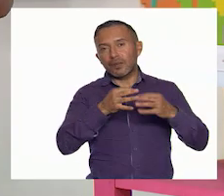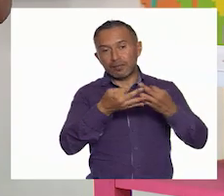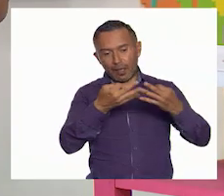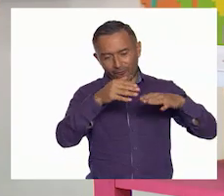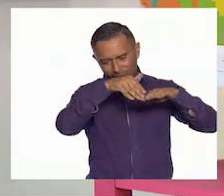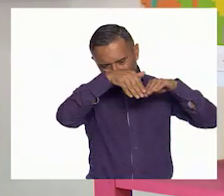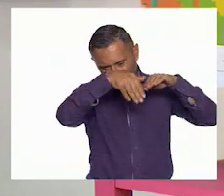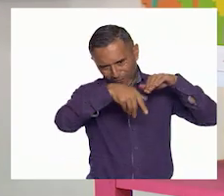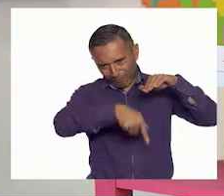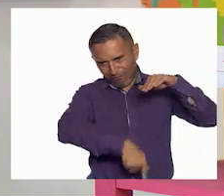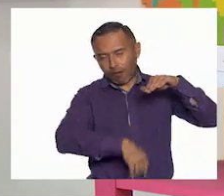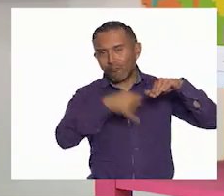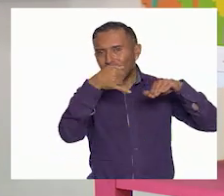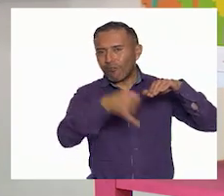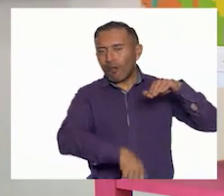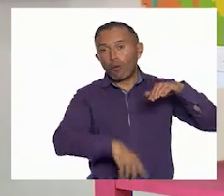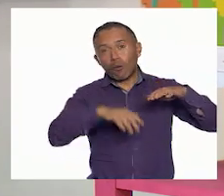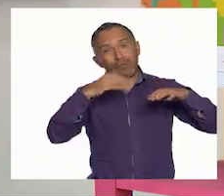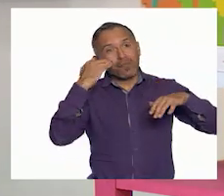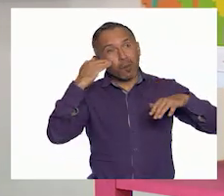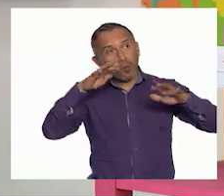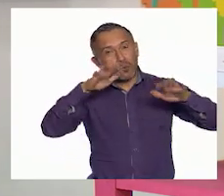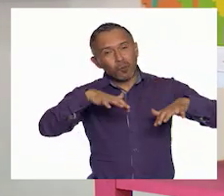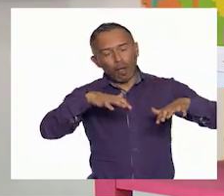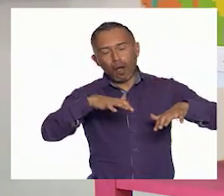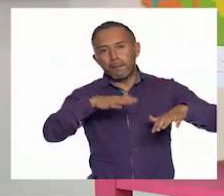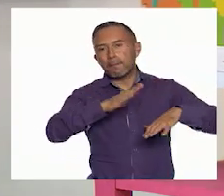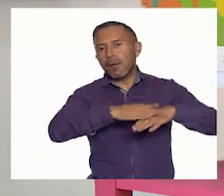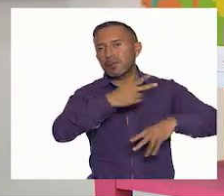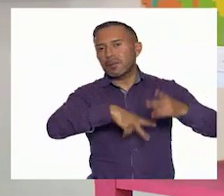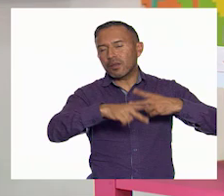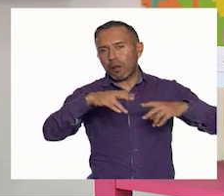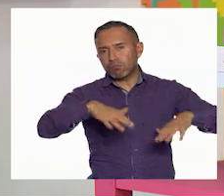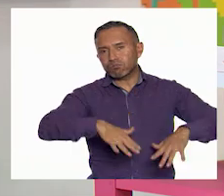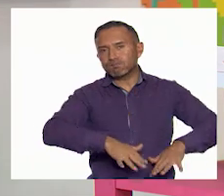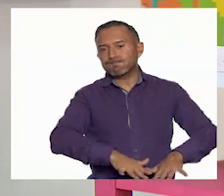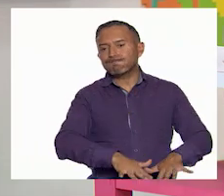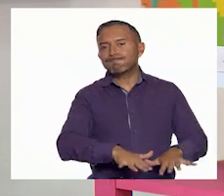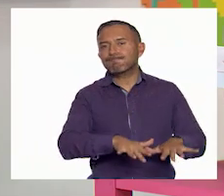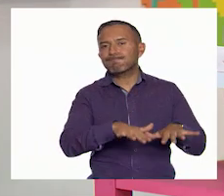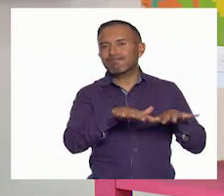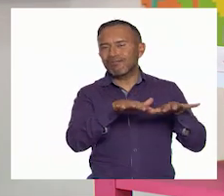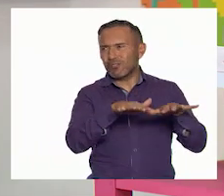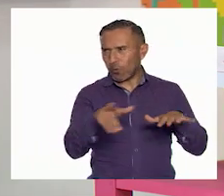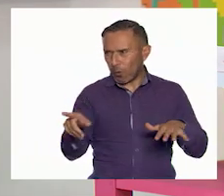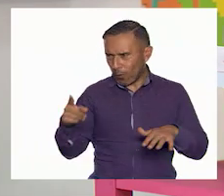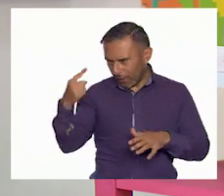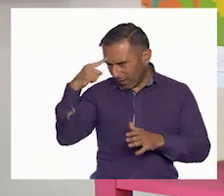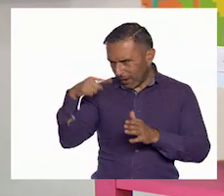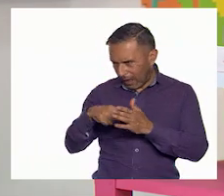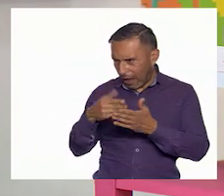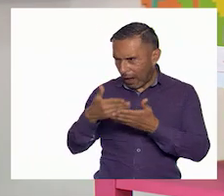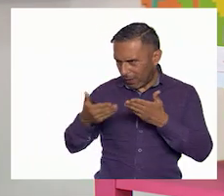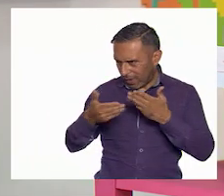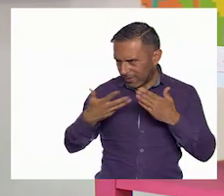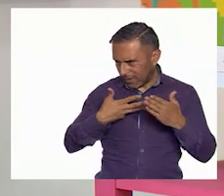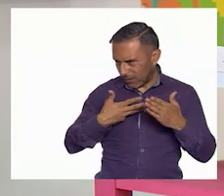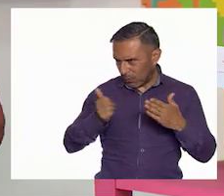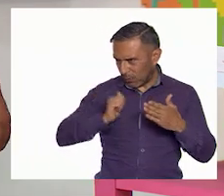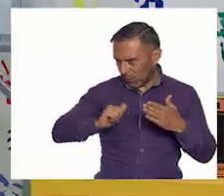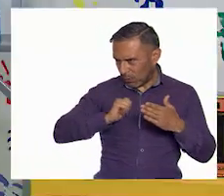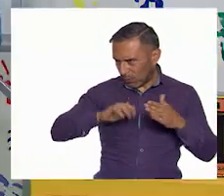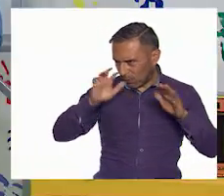cuando era época de lluvias. Actualmente, Pili, ¿tú crees que todavía puede haber ese tipo de barrancas con mucha agua como